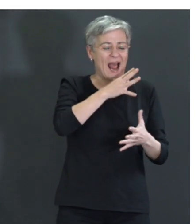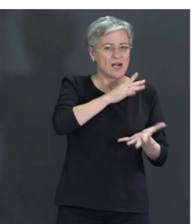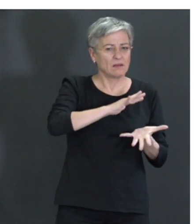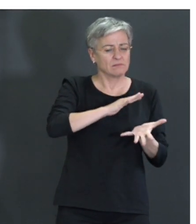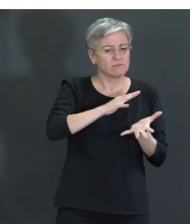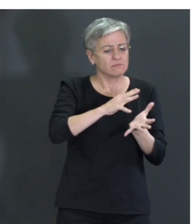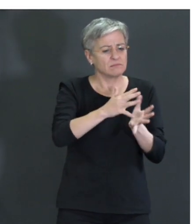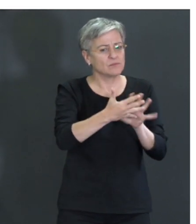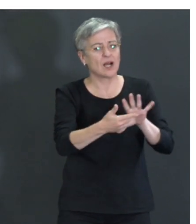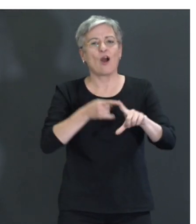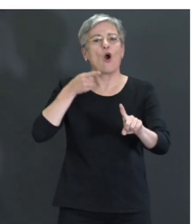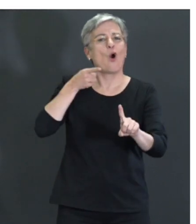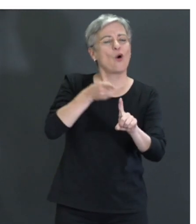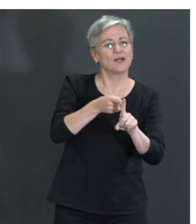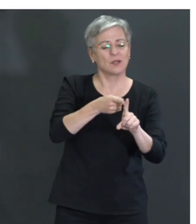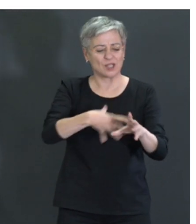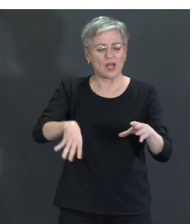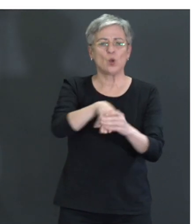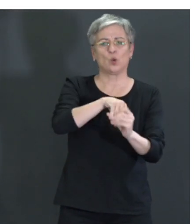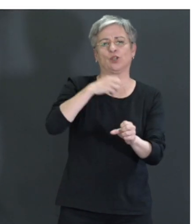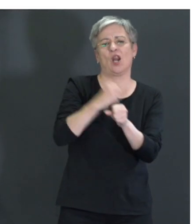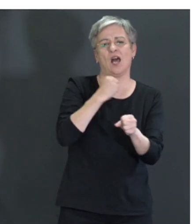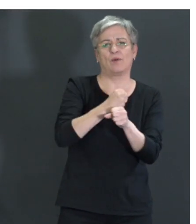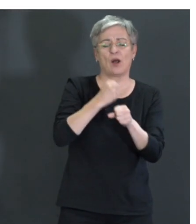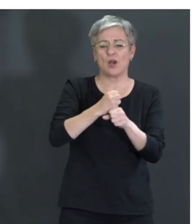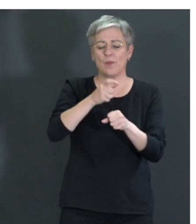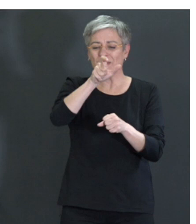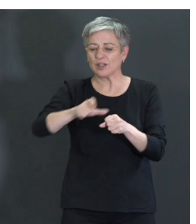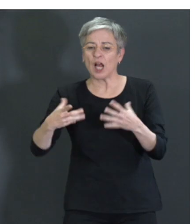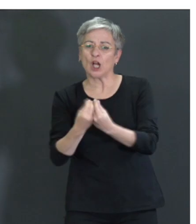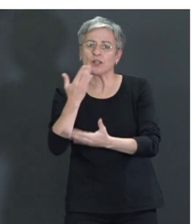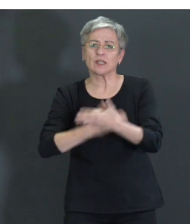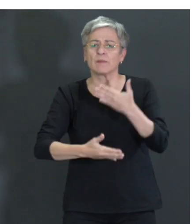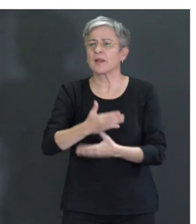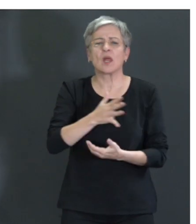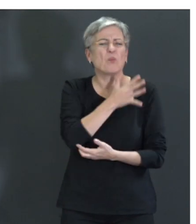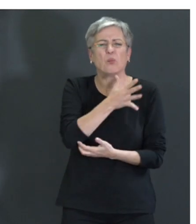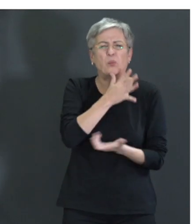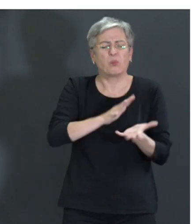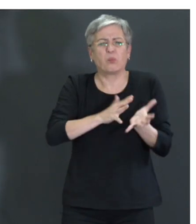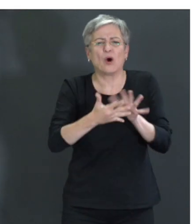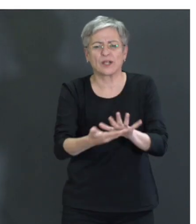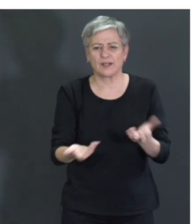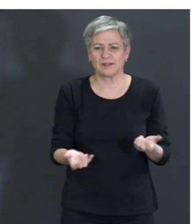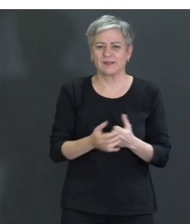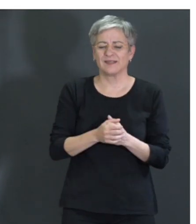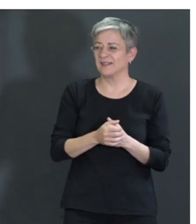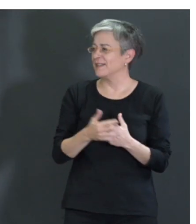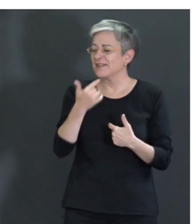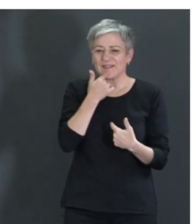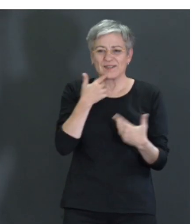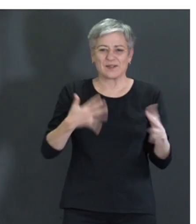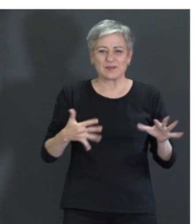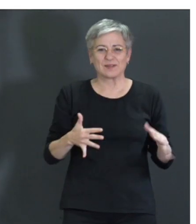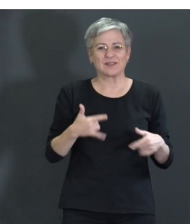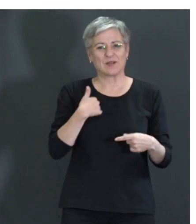Actualmente su objetivo principal es la inclusión laboral de personas con discapacidad, por una sencilla razón. Desgraciadamente,